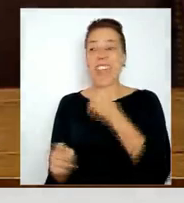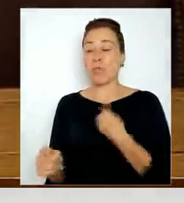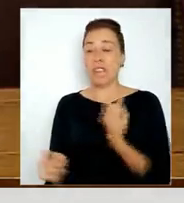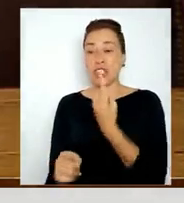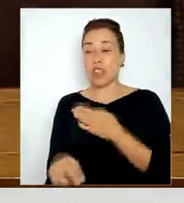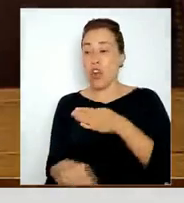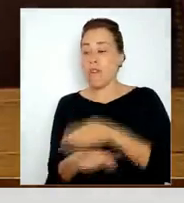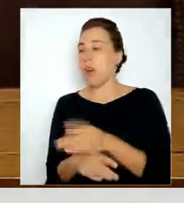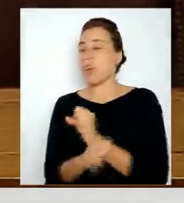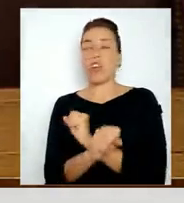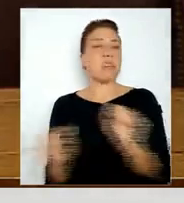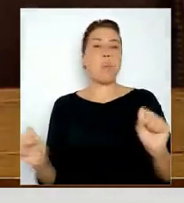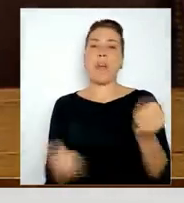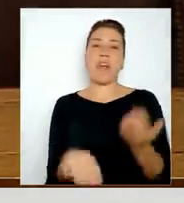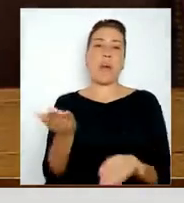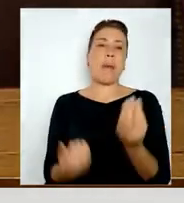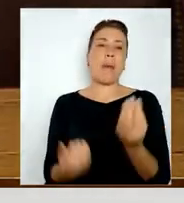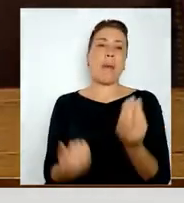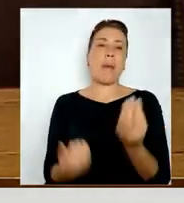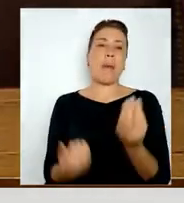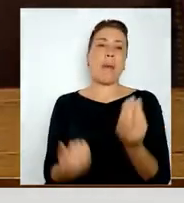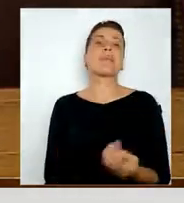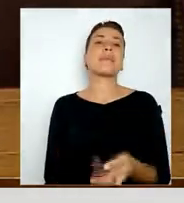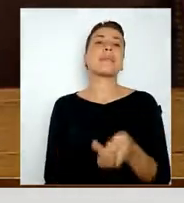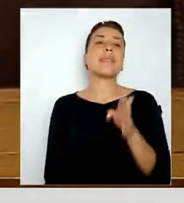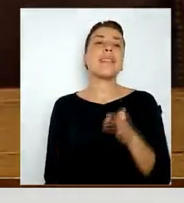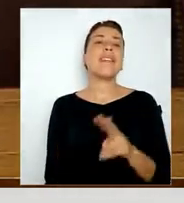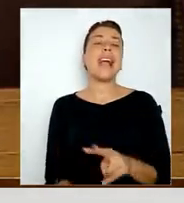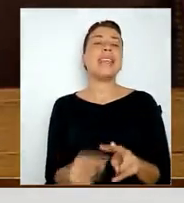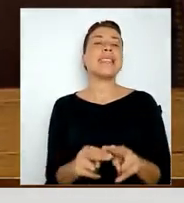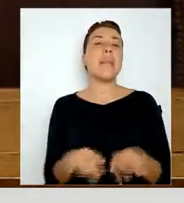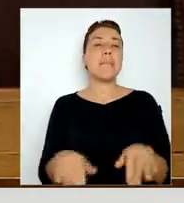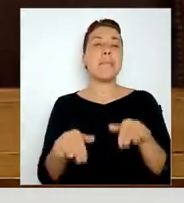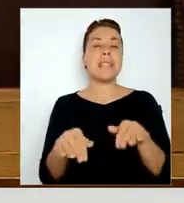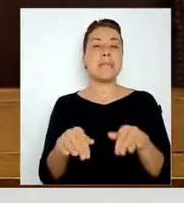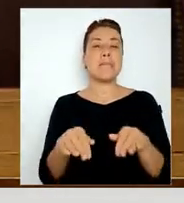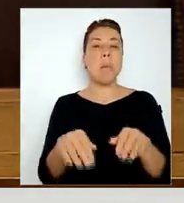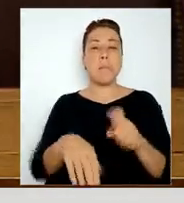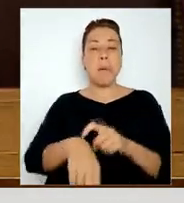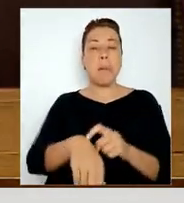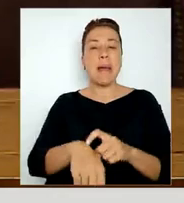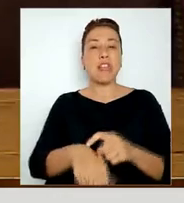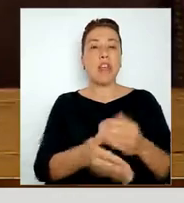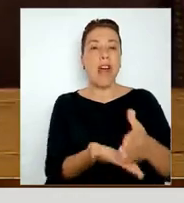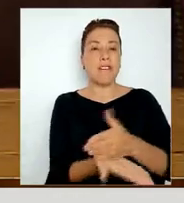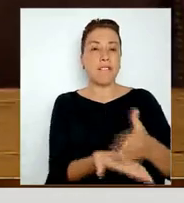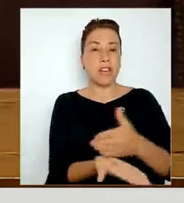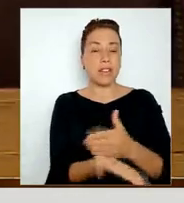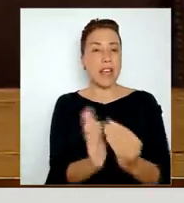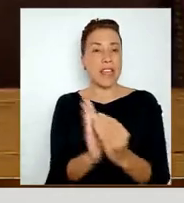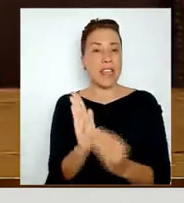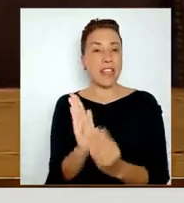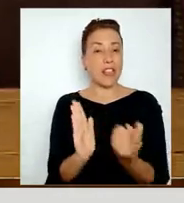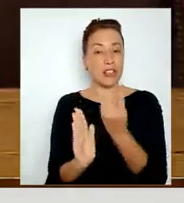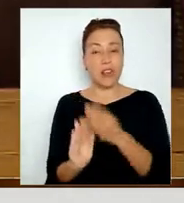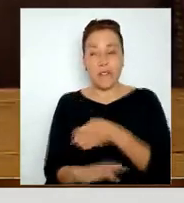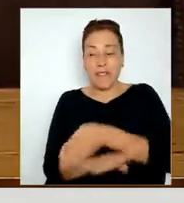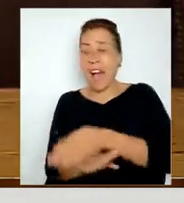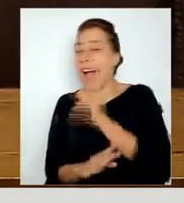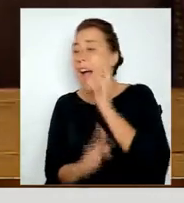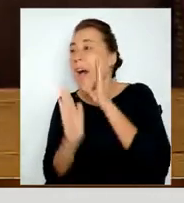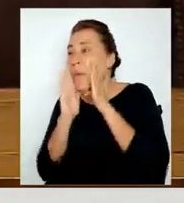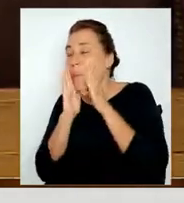la buena forma de comparación es la que se hace en vivo y en directo en el flujo de la frontera los datos de autodenuncia también se publican las comparaciones